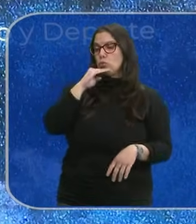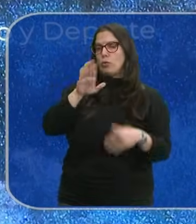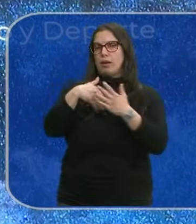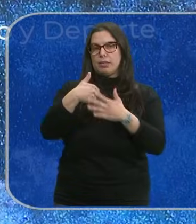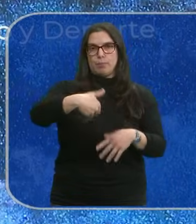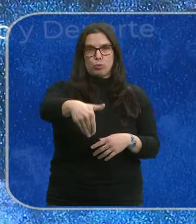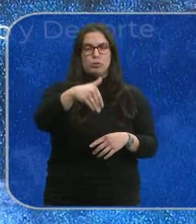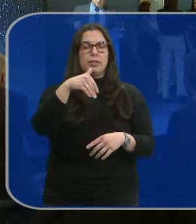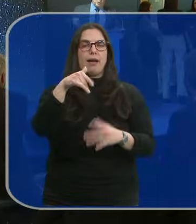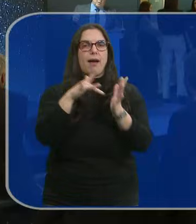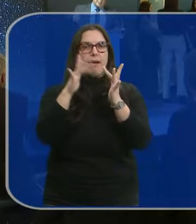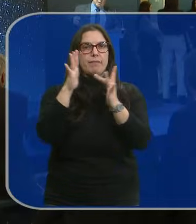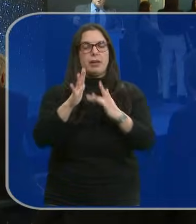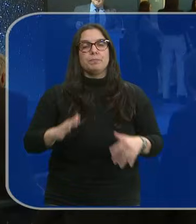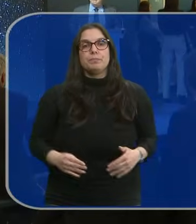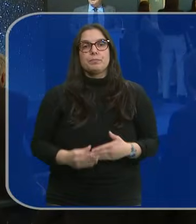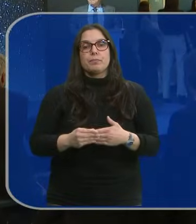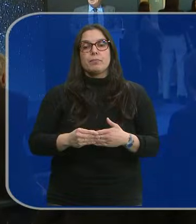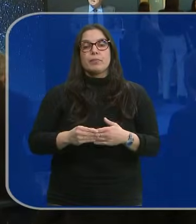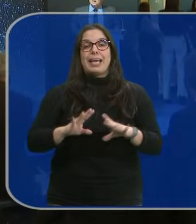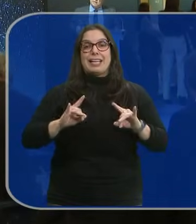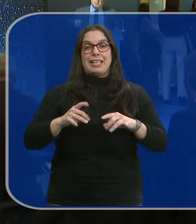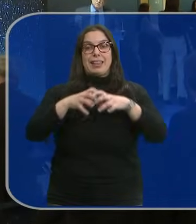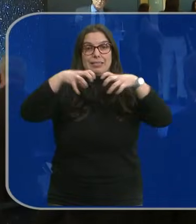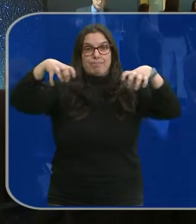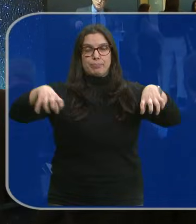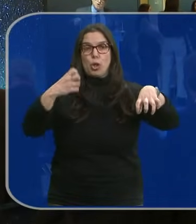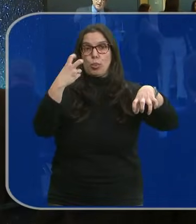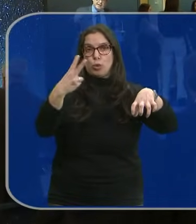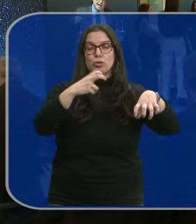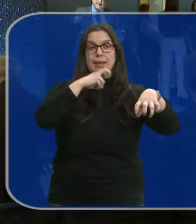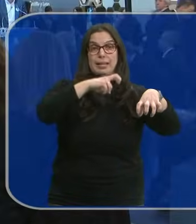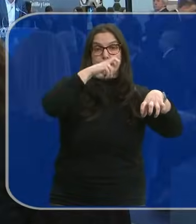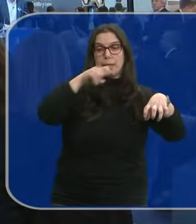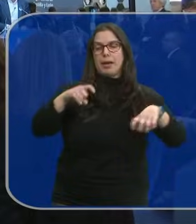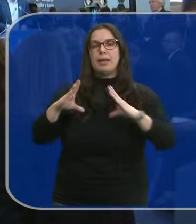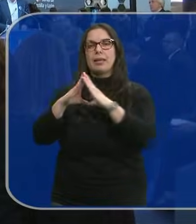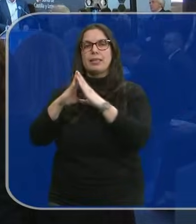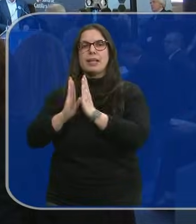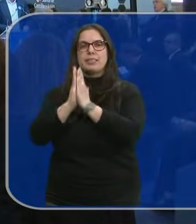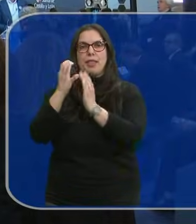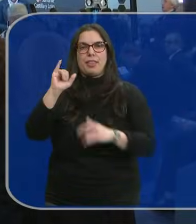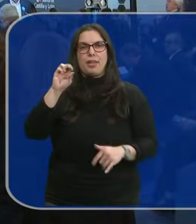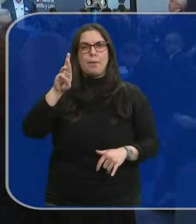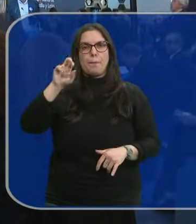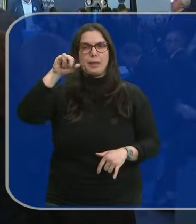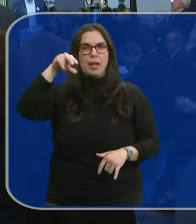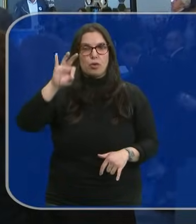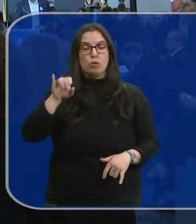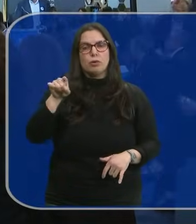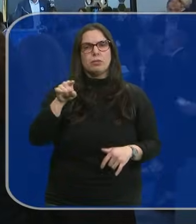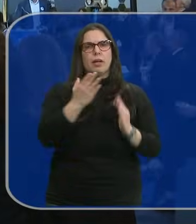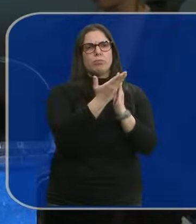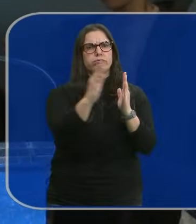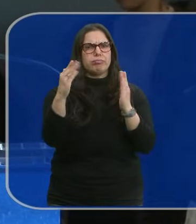el próximo mes de abril. Cuenta con 2 sedes expositivas, la Catedral y la Iglesia de San Cipriano, una enorme